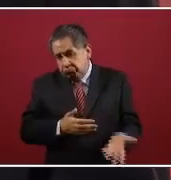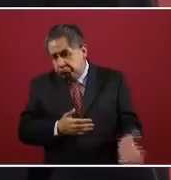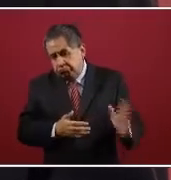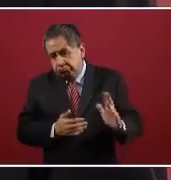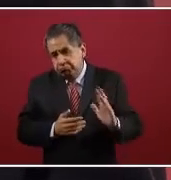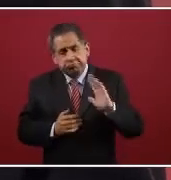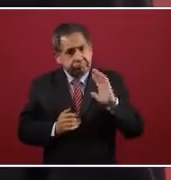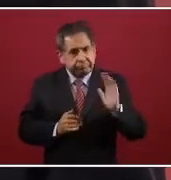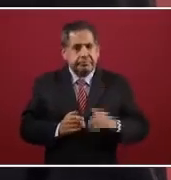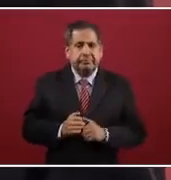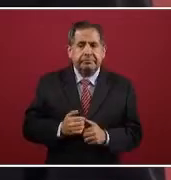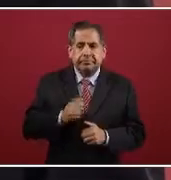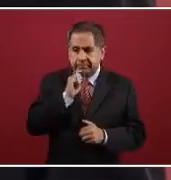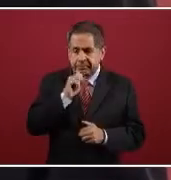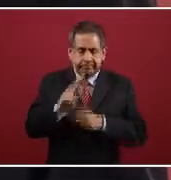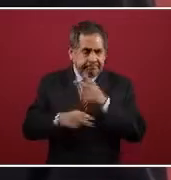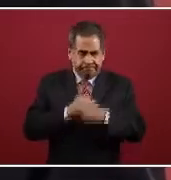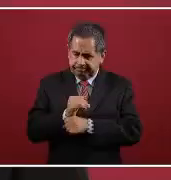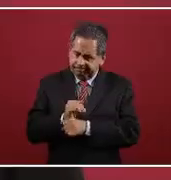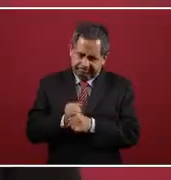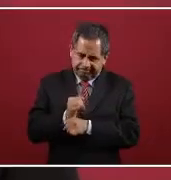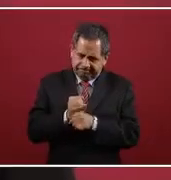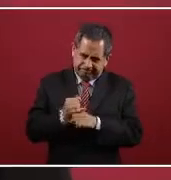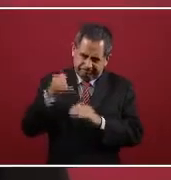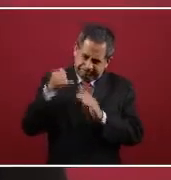y se va a investigar todo,